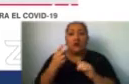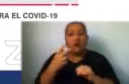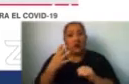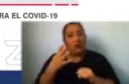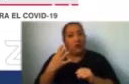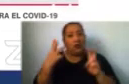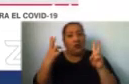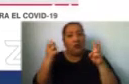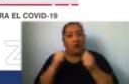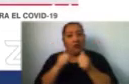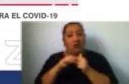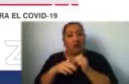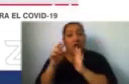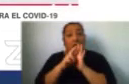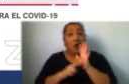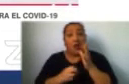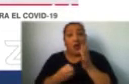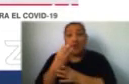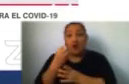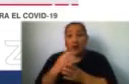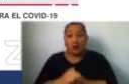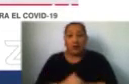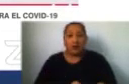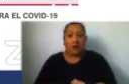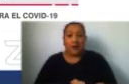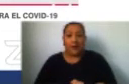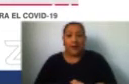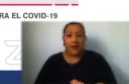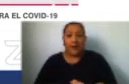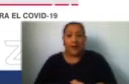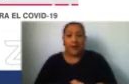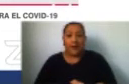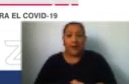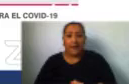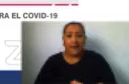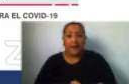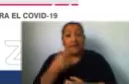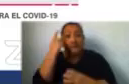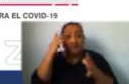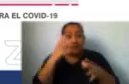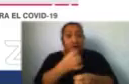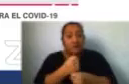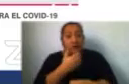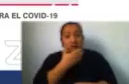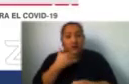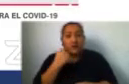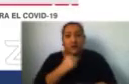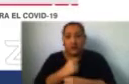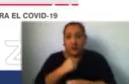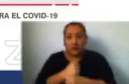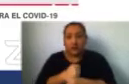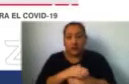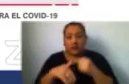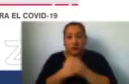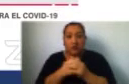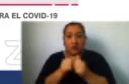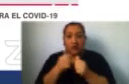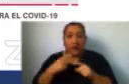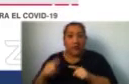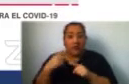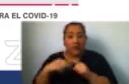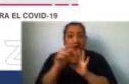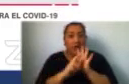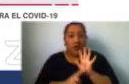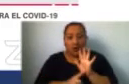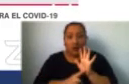19.924 casos en la región Arequipa. Por lo tanto, para tomar las mejores decisiones en las diferentes